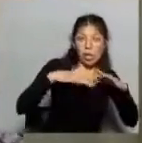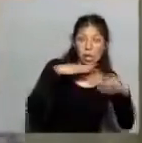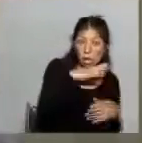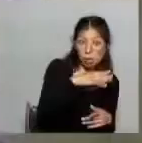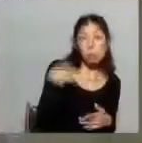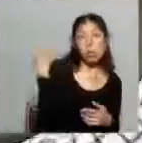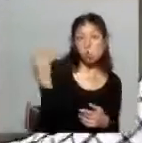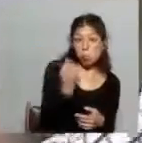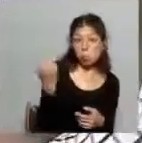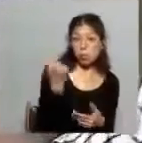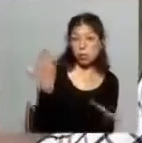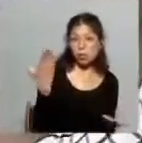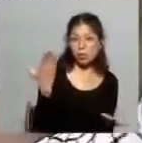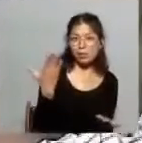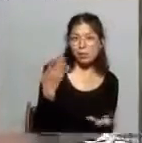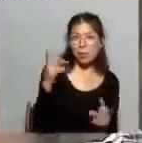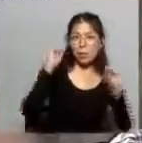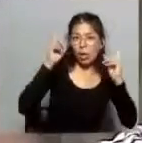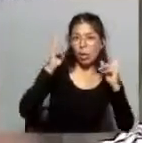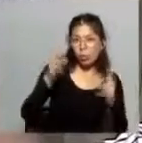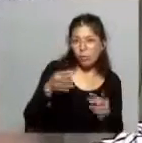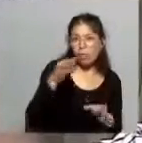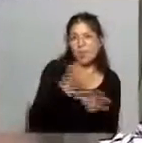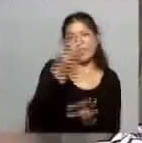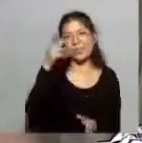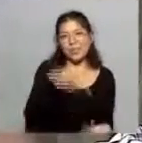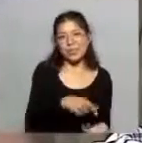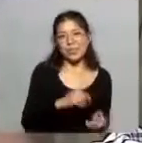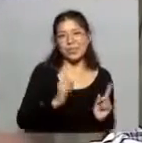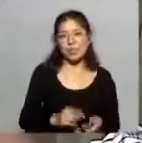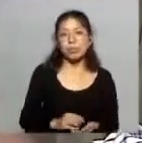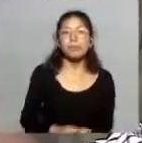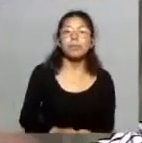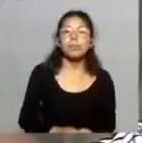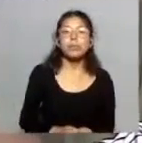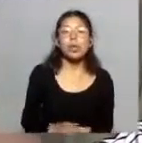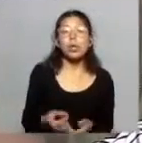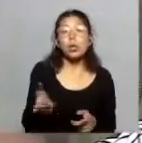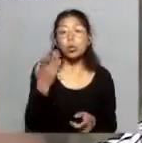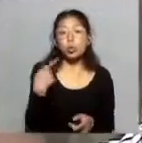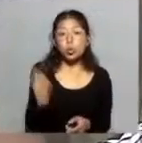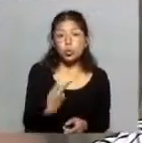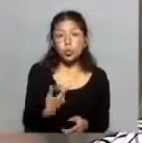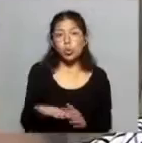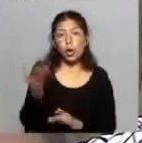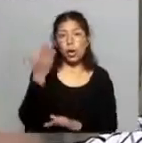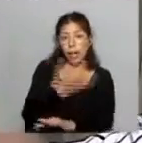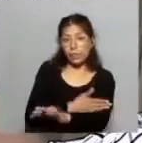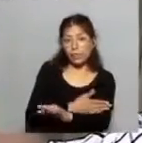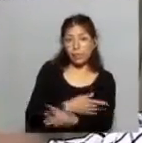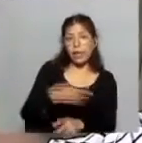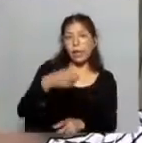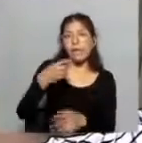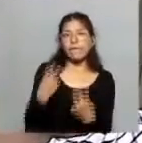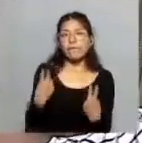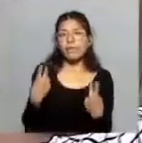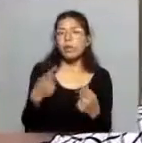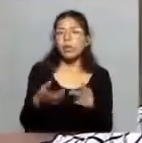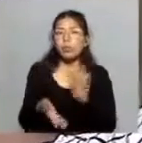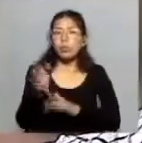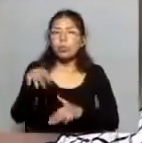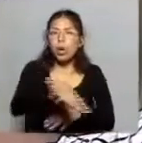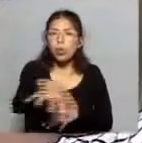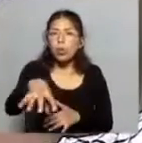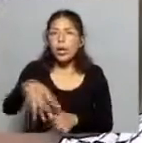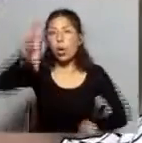viajan el personal que en el último viaje que hicimos a la localidad de umahuaca hemos sido 60 personas las que